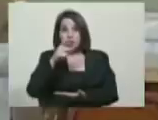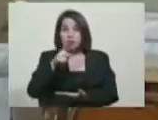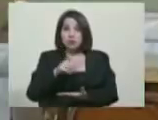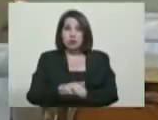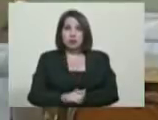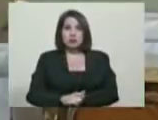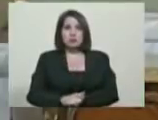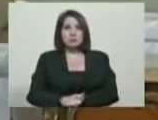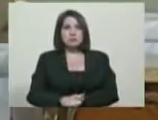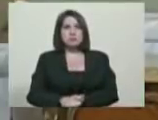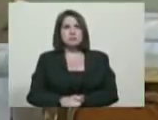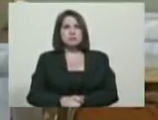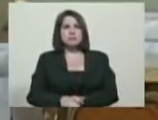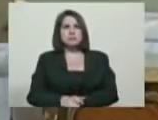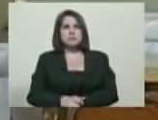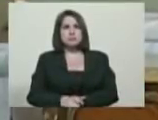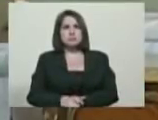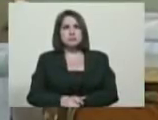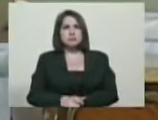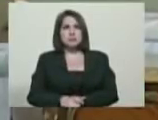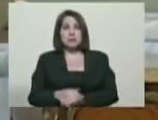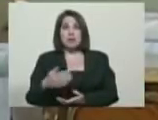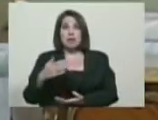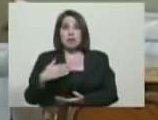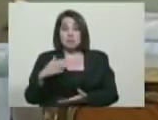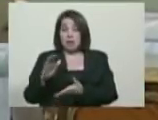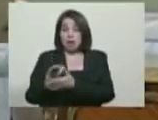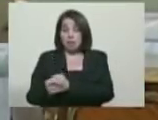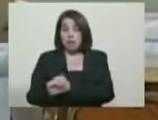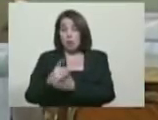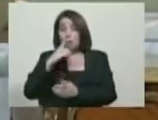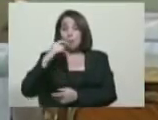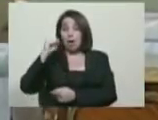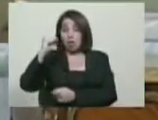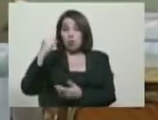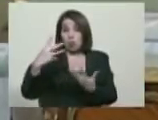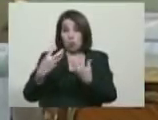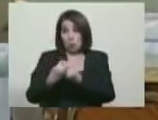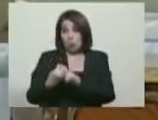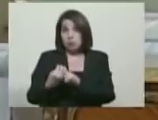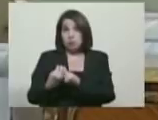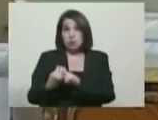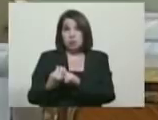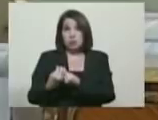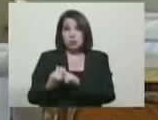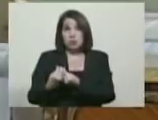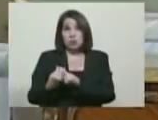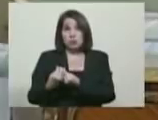Mi querido compañero Maduro, es